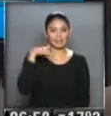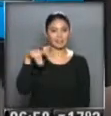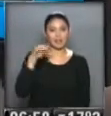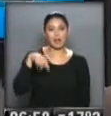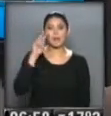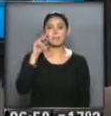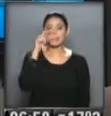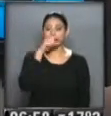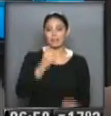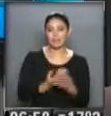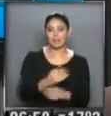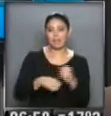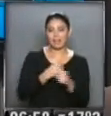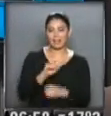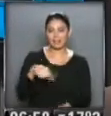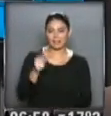7 mañana. Hasta mañana, Cari.